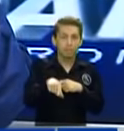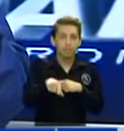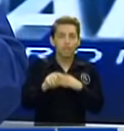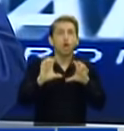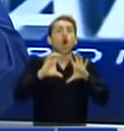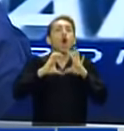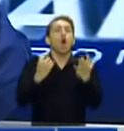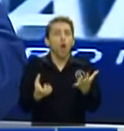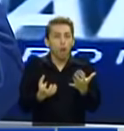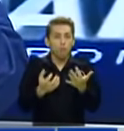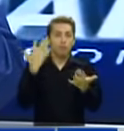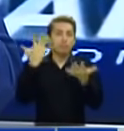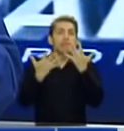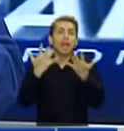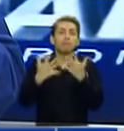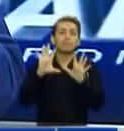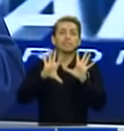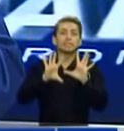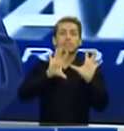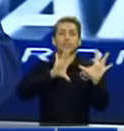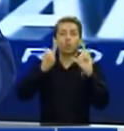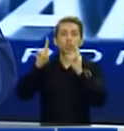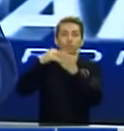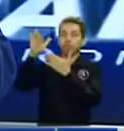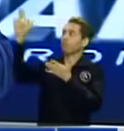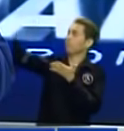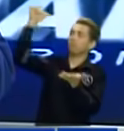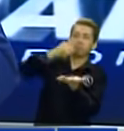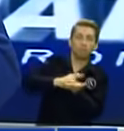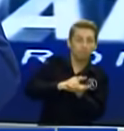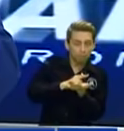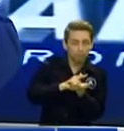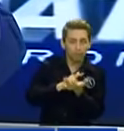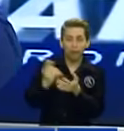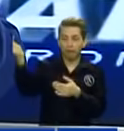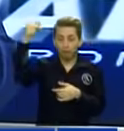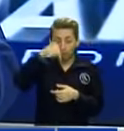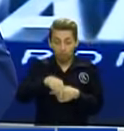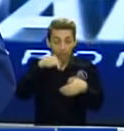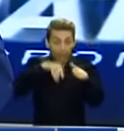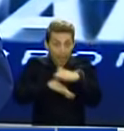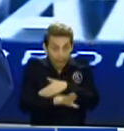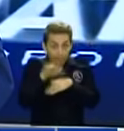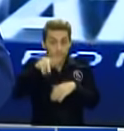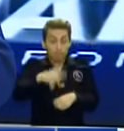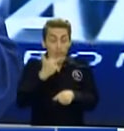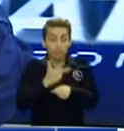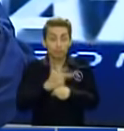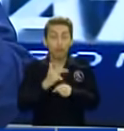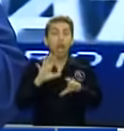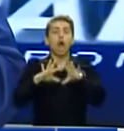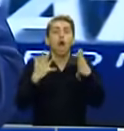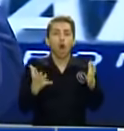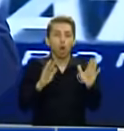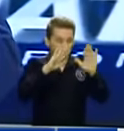y se vino y vino a un centro de donde los guardamos, en lo que le hacemos el hisopado. No tenemos ningún problema porque